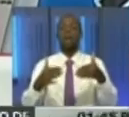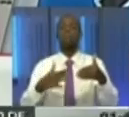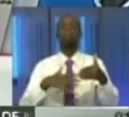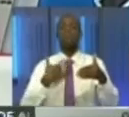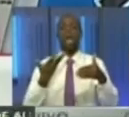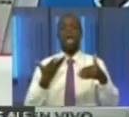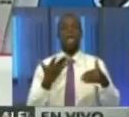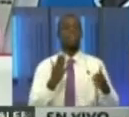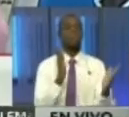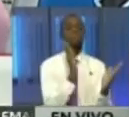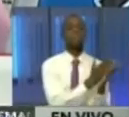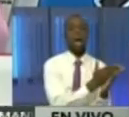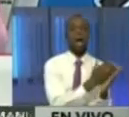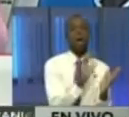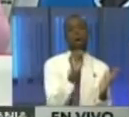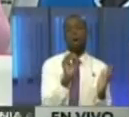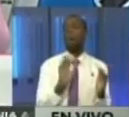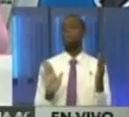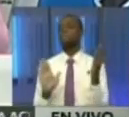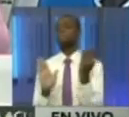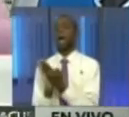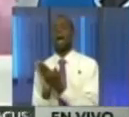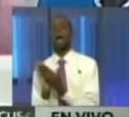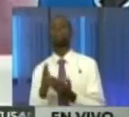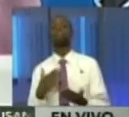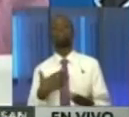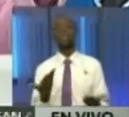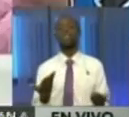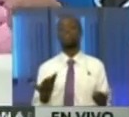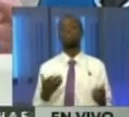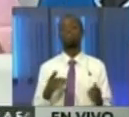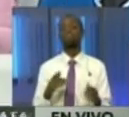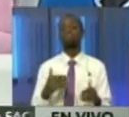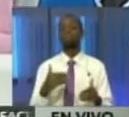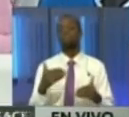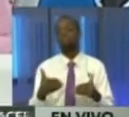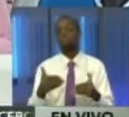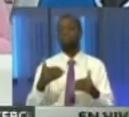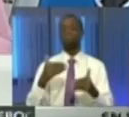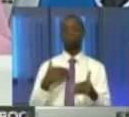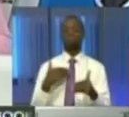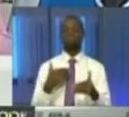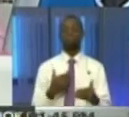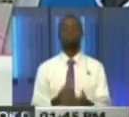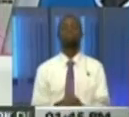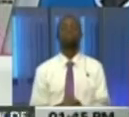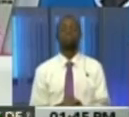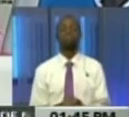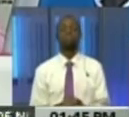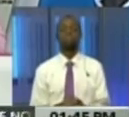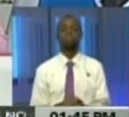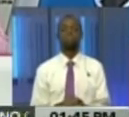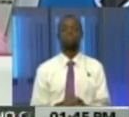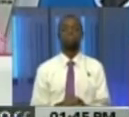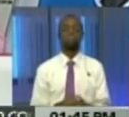estará violentando los derechos políticos del otro.